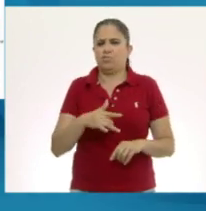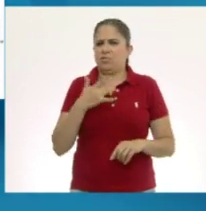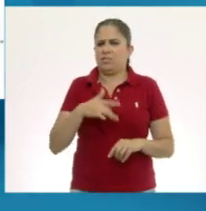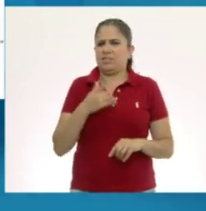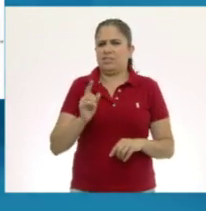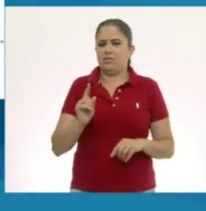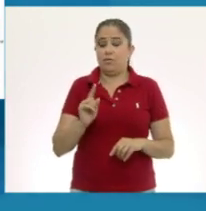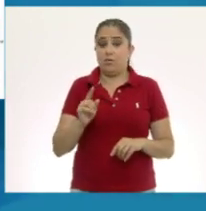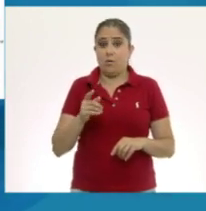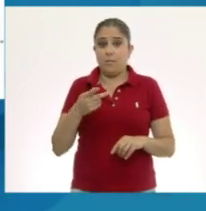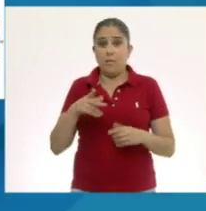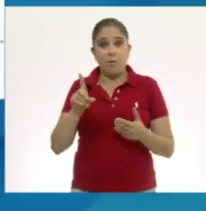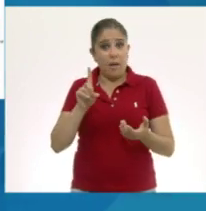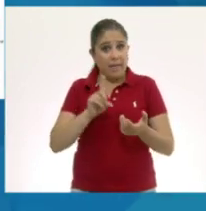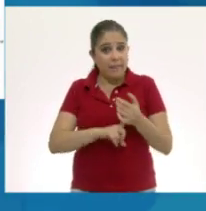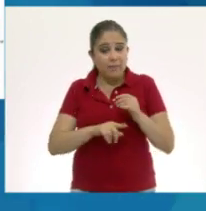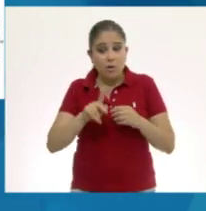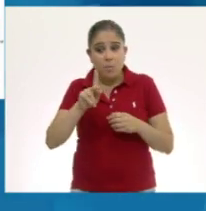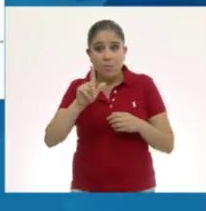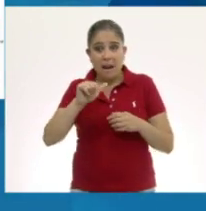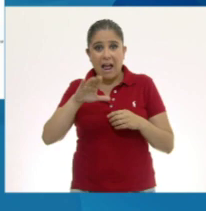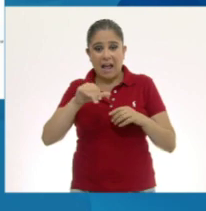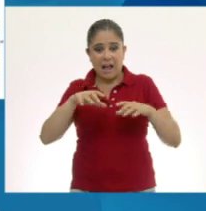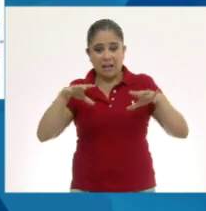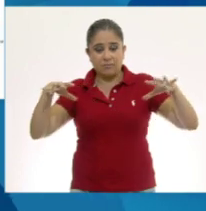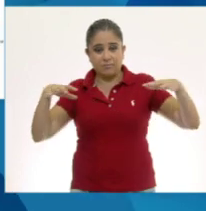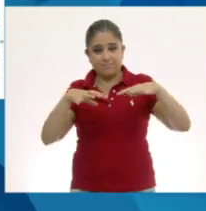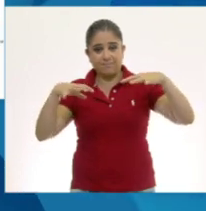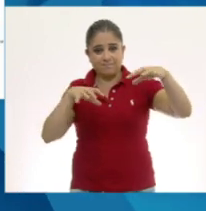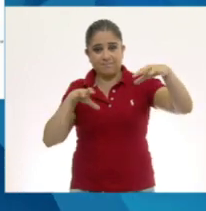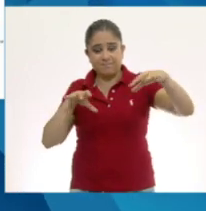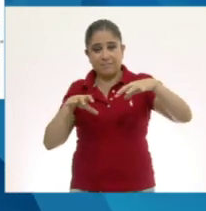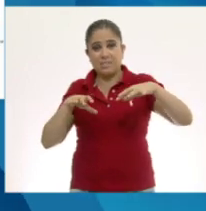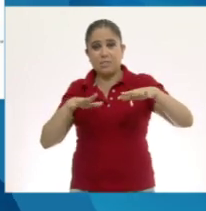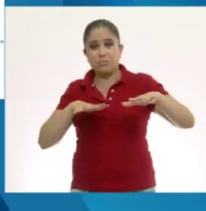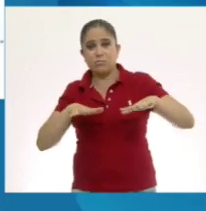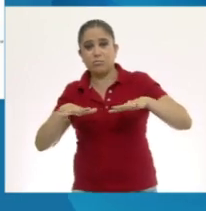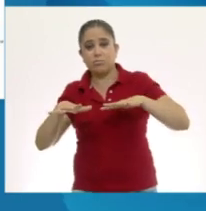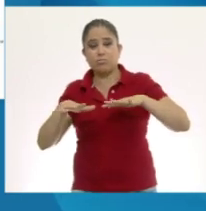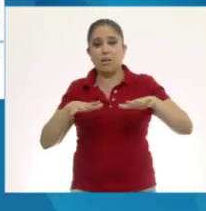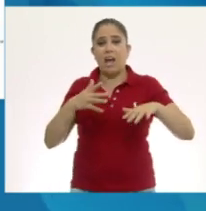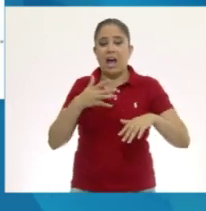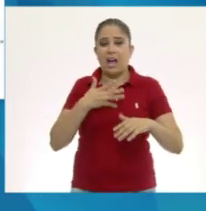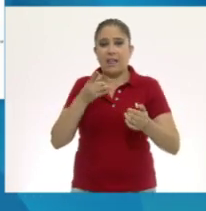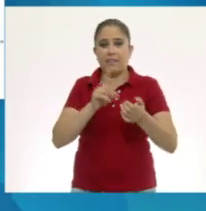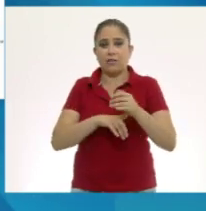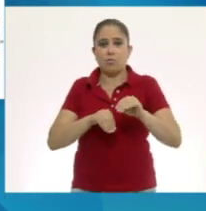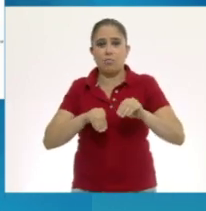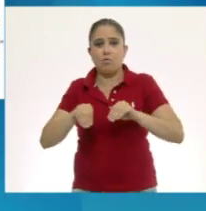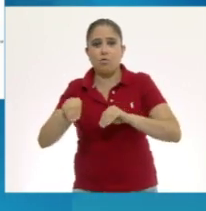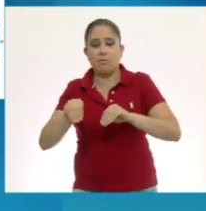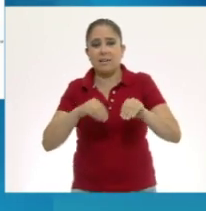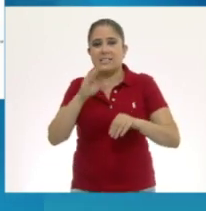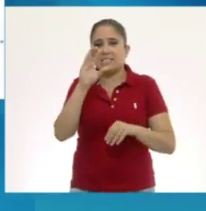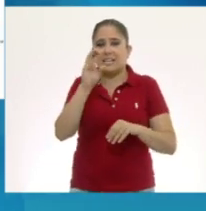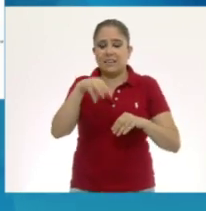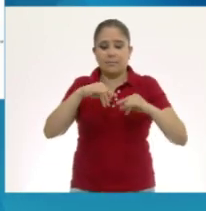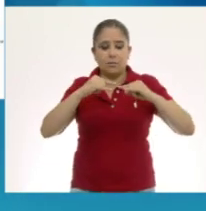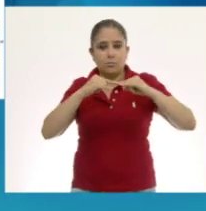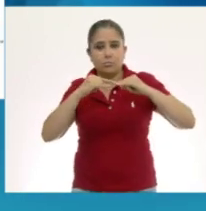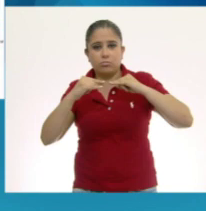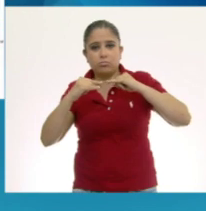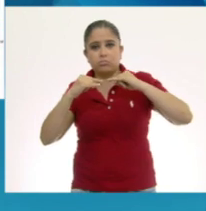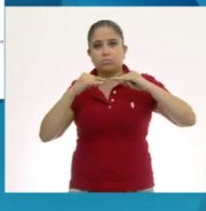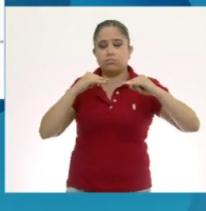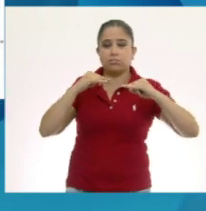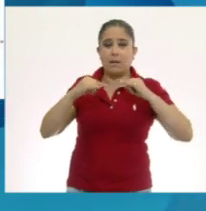pero estas placas, estos movimientos, año con año se desplazan centímetros. Es decir, que a lo